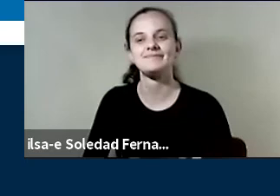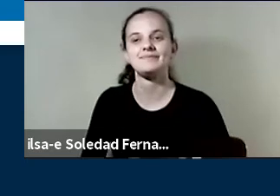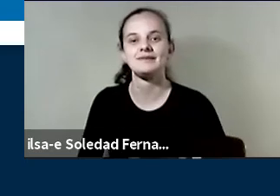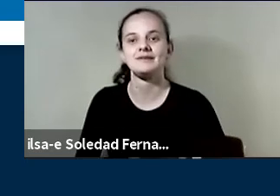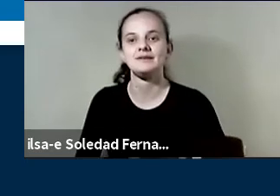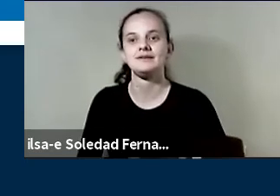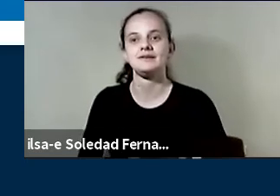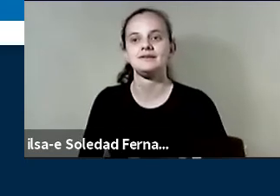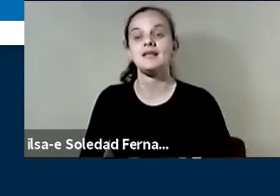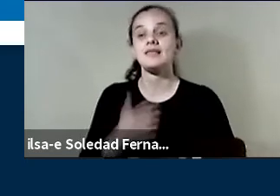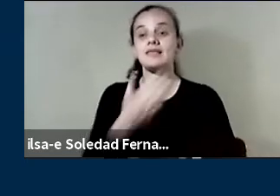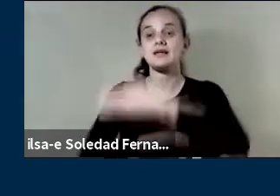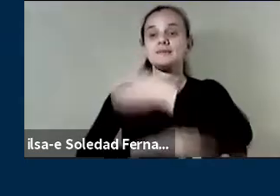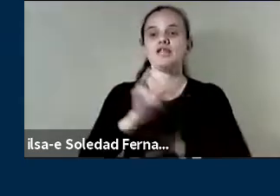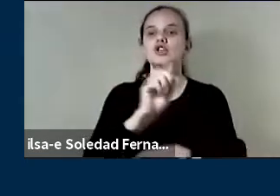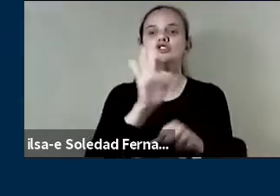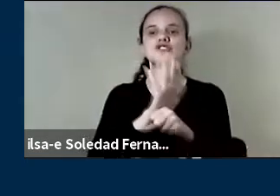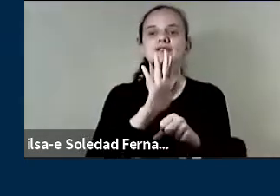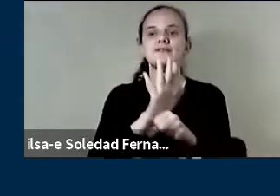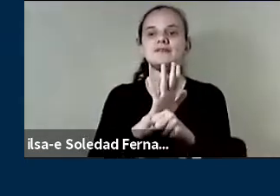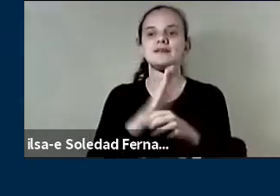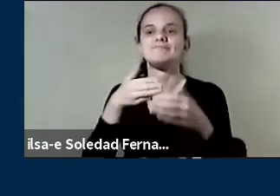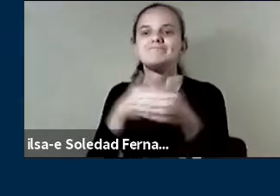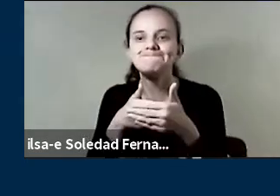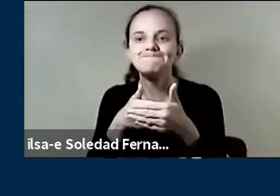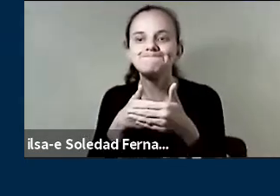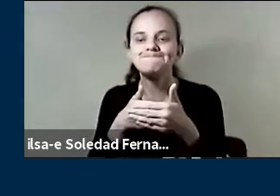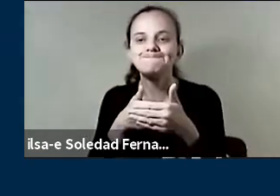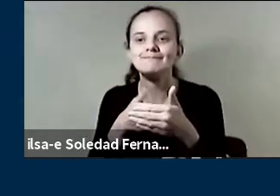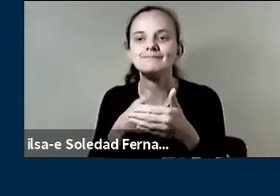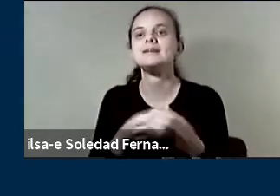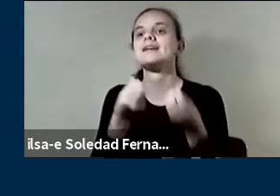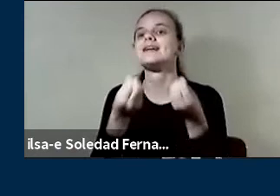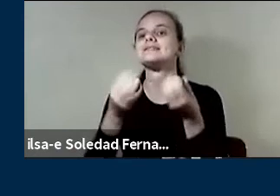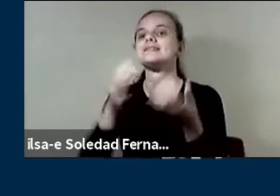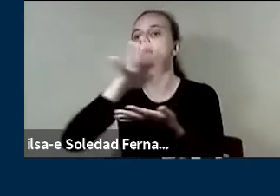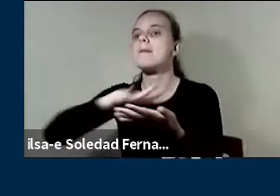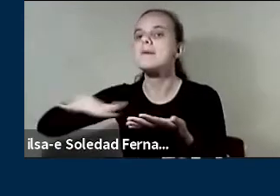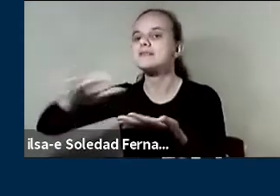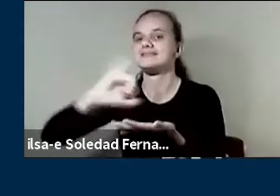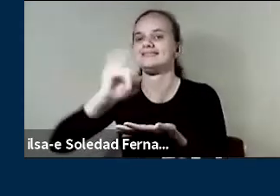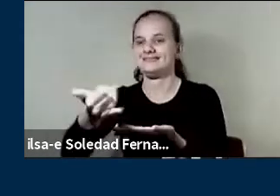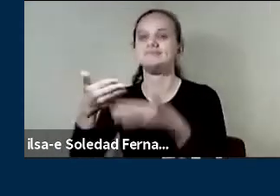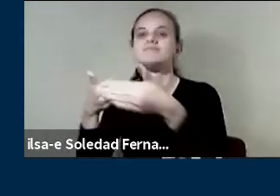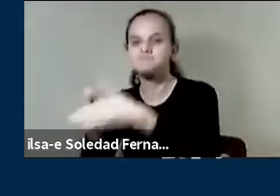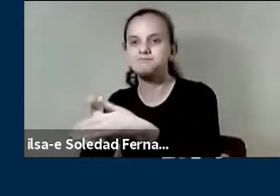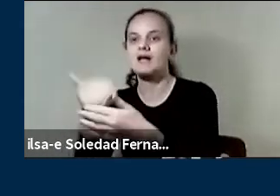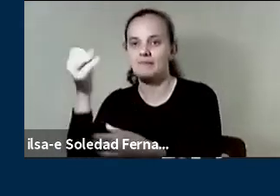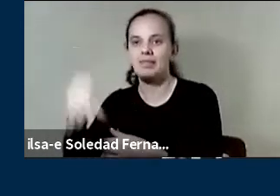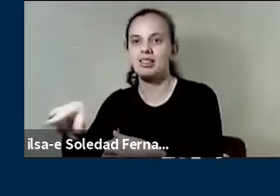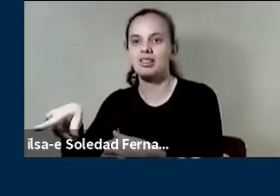Cosas que queremos que hoy se lleven, ¿sí? Para empezar, que la discapacidad no es impedimento, lo que